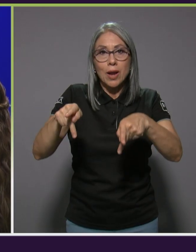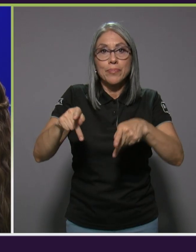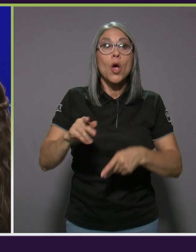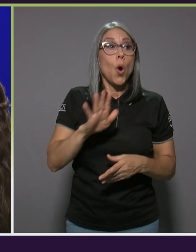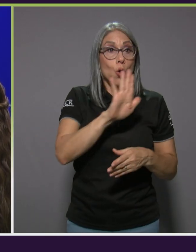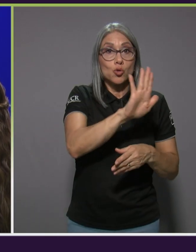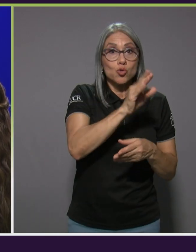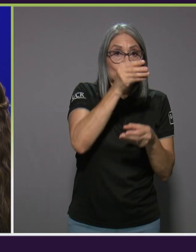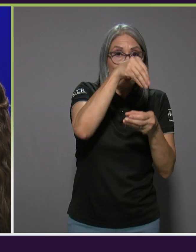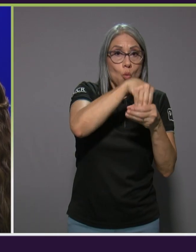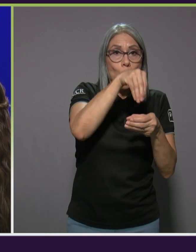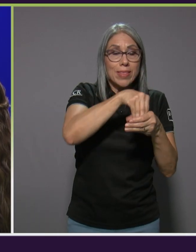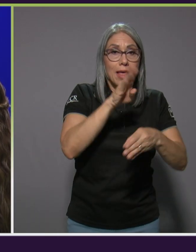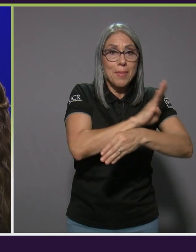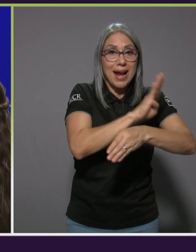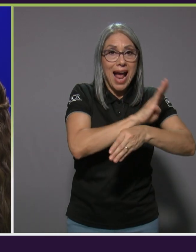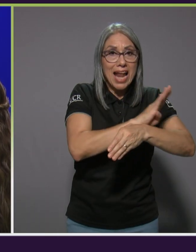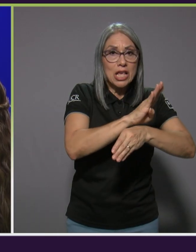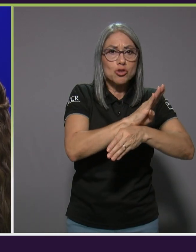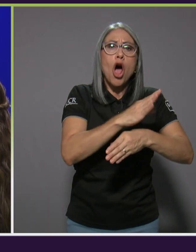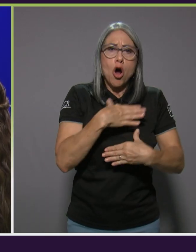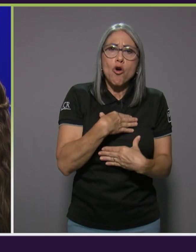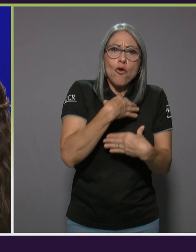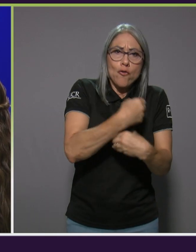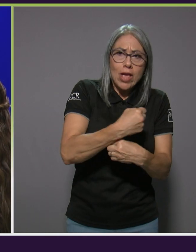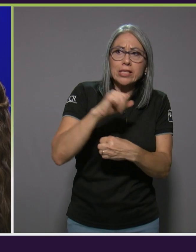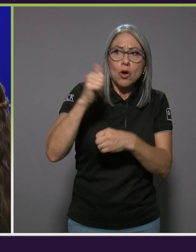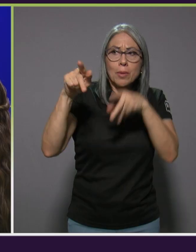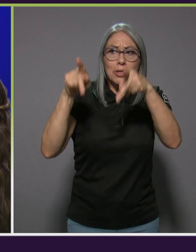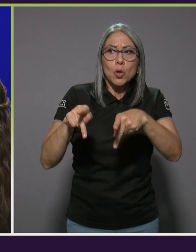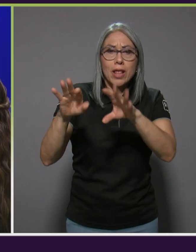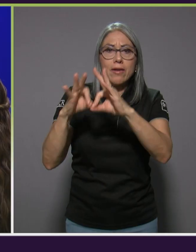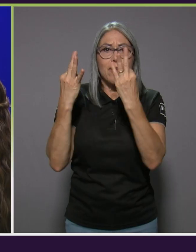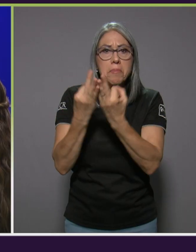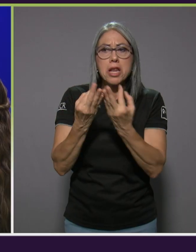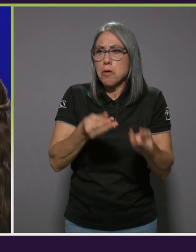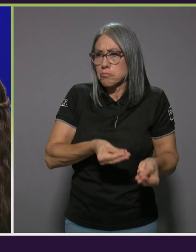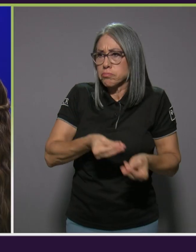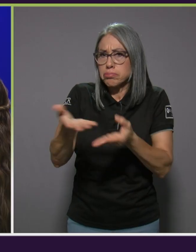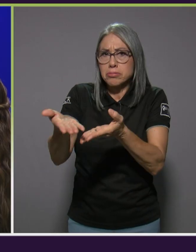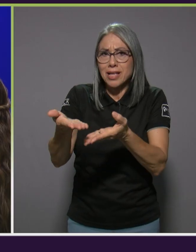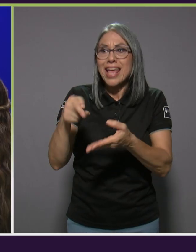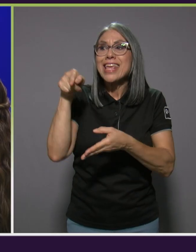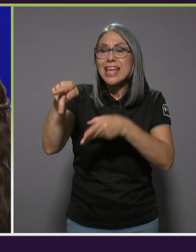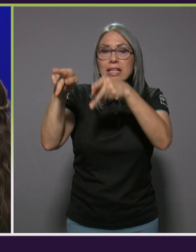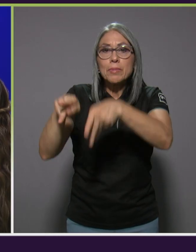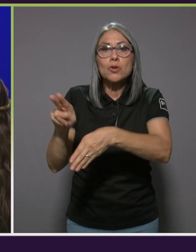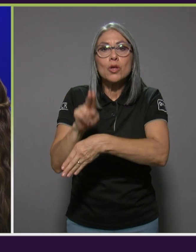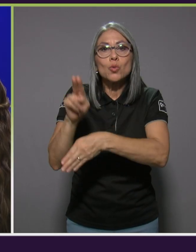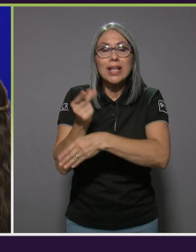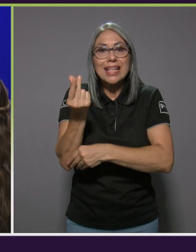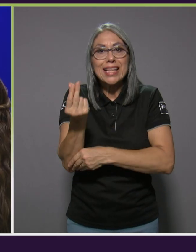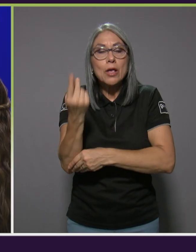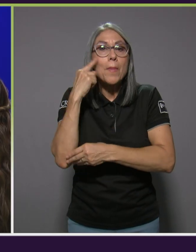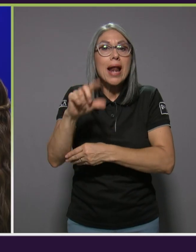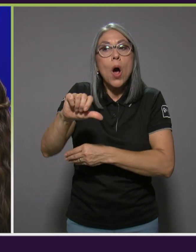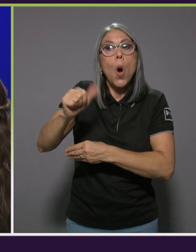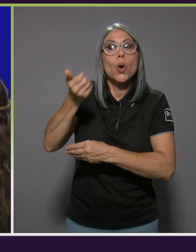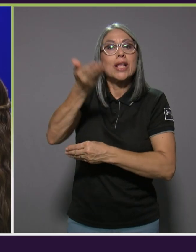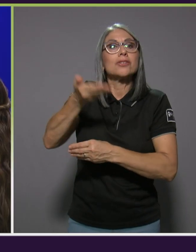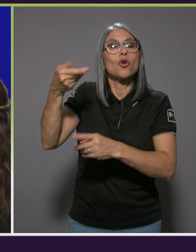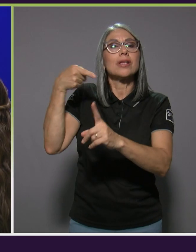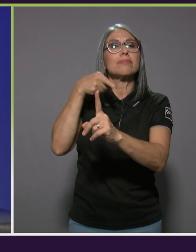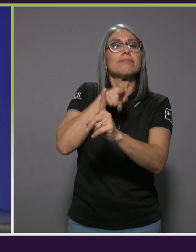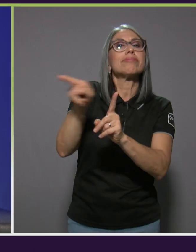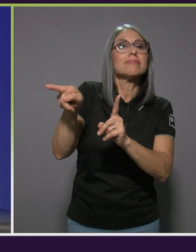bancarias a un familiar cercano, y resulta que utilizan ese dinero para cosas completamente